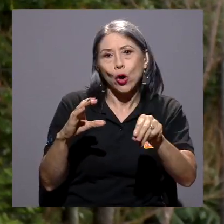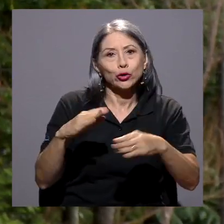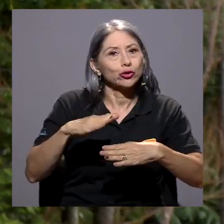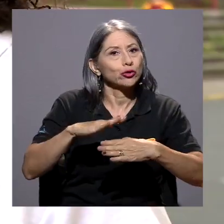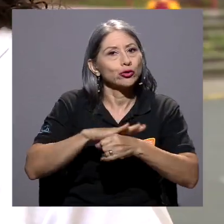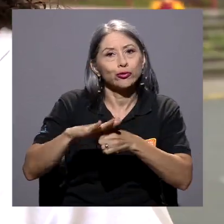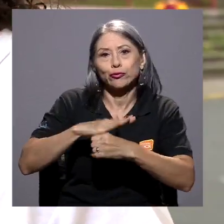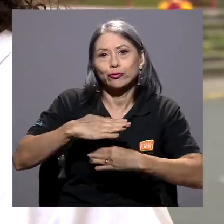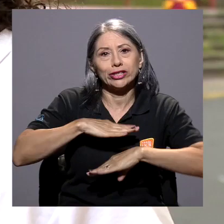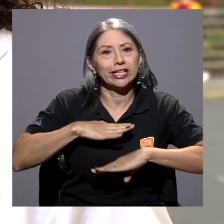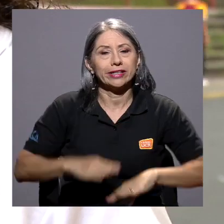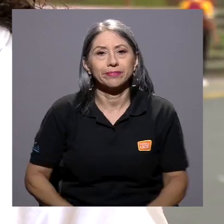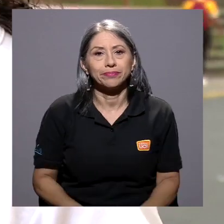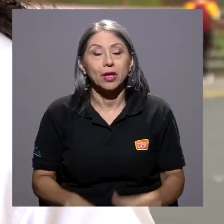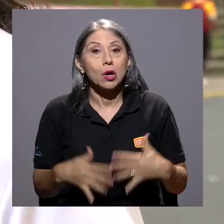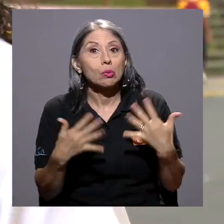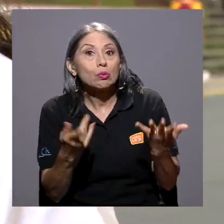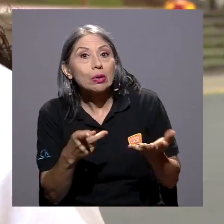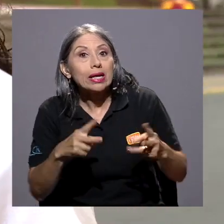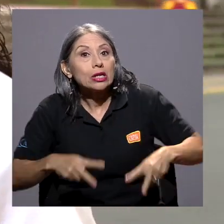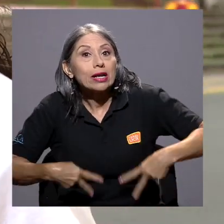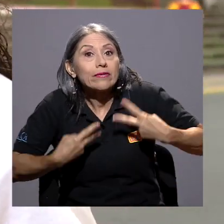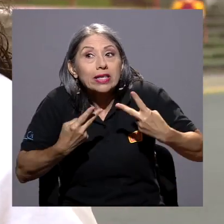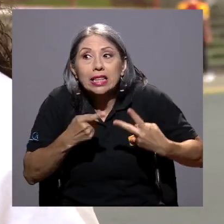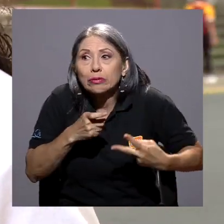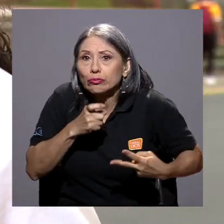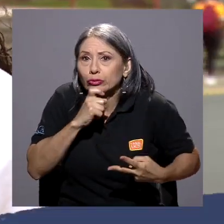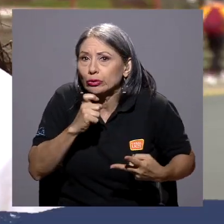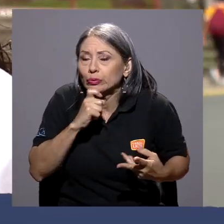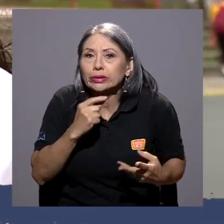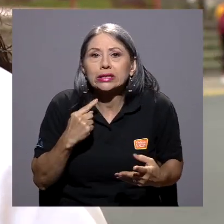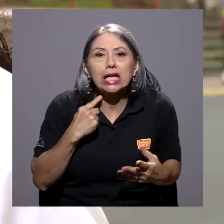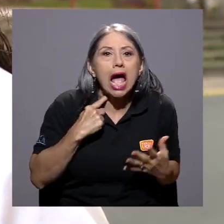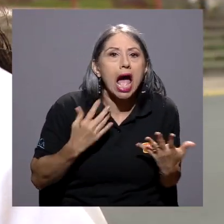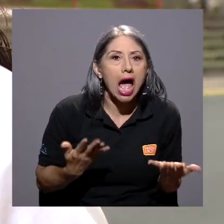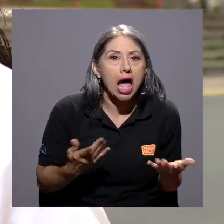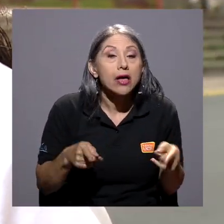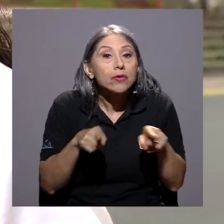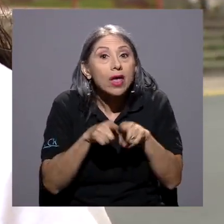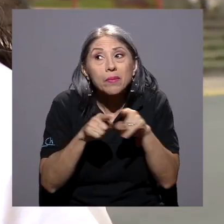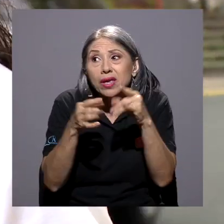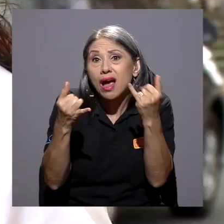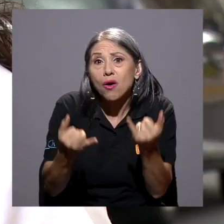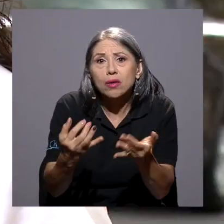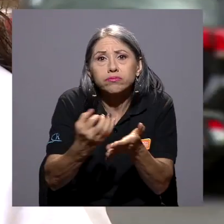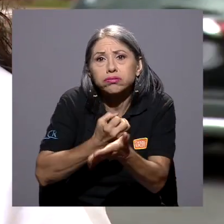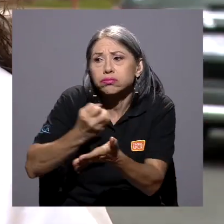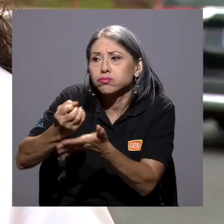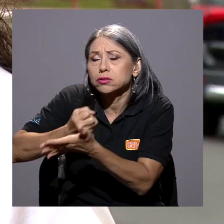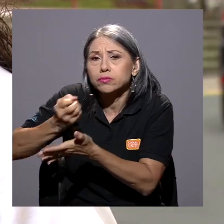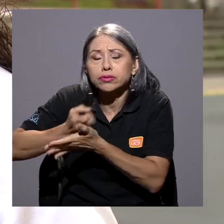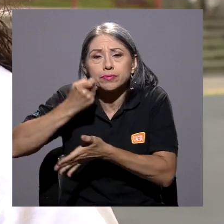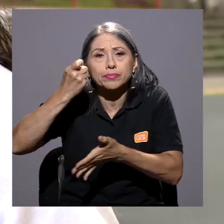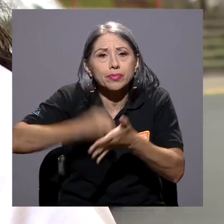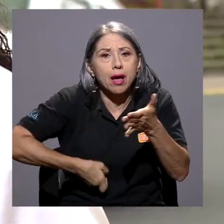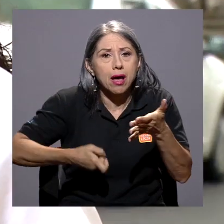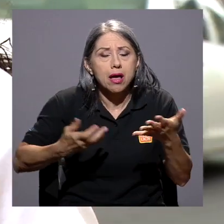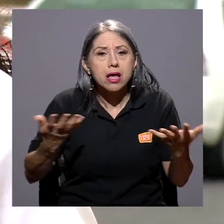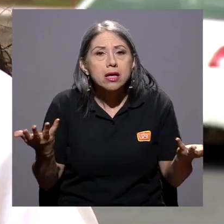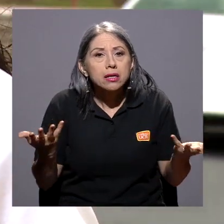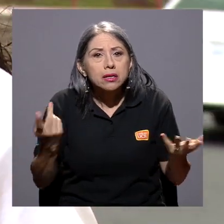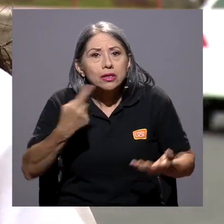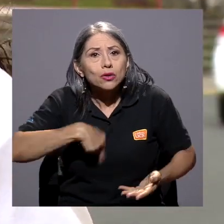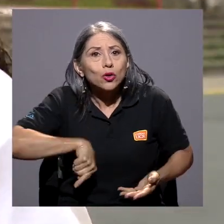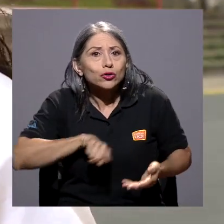alcanza. Sí, por un lado el costo de la vida, por otro lado los impuestos que están poniendo, ya,